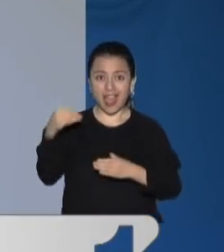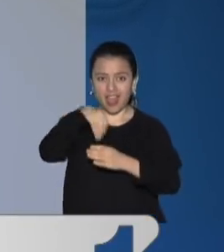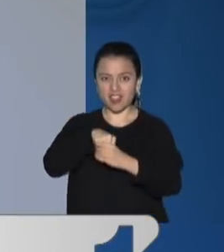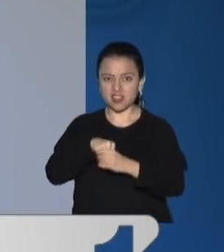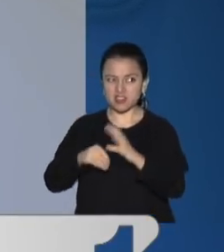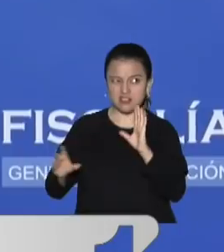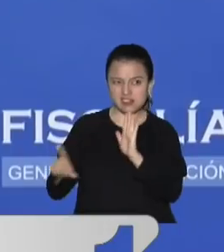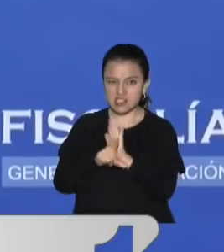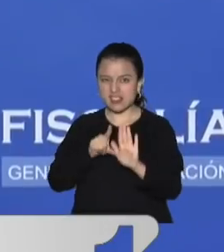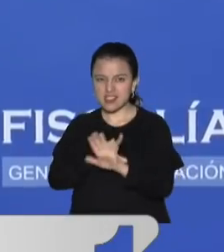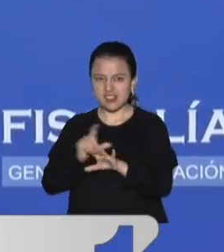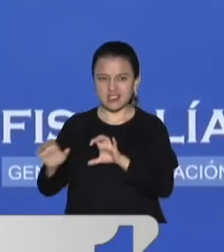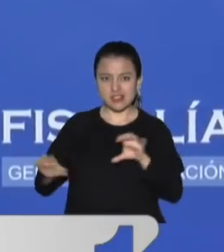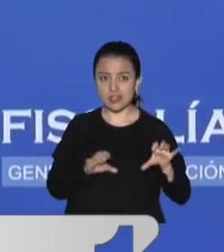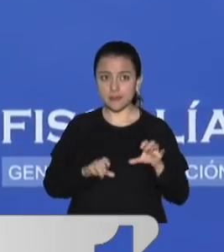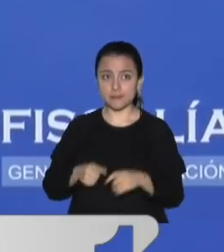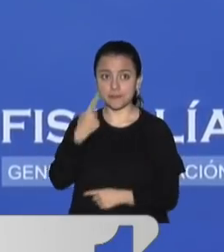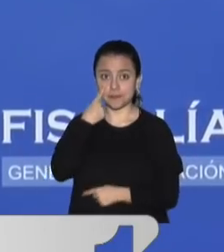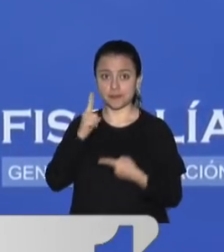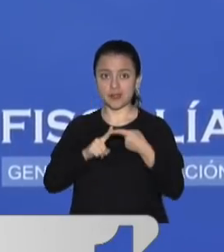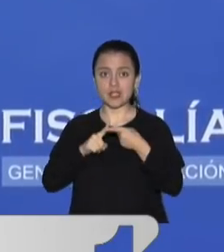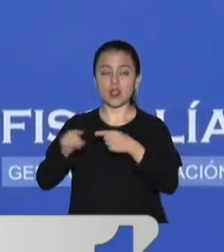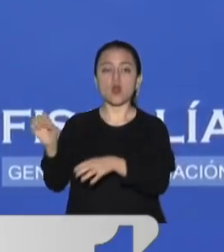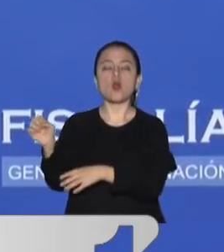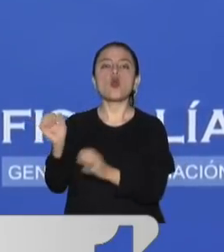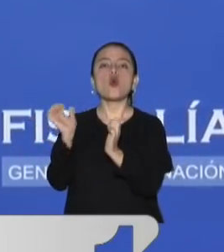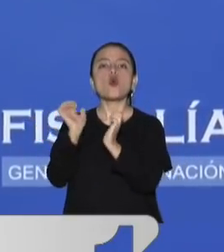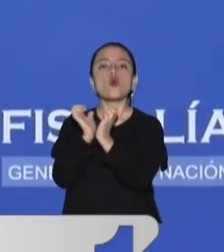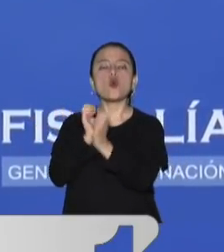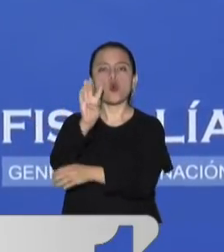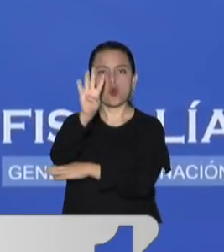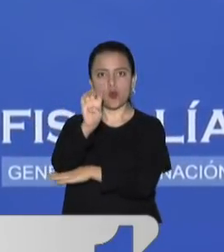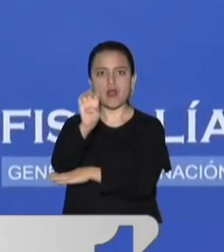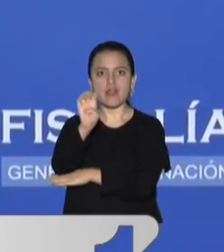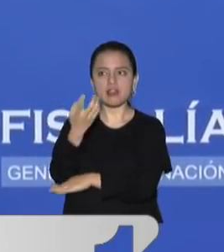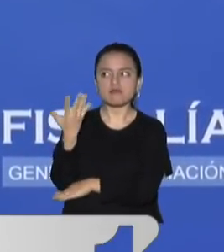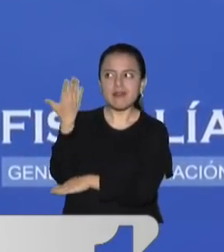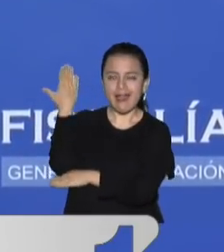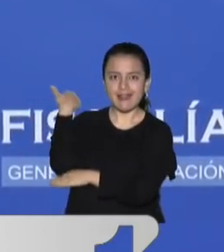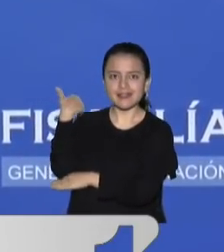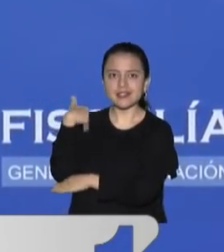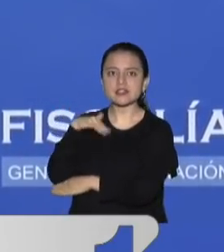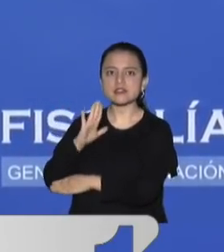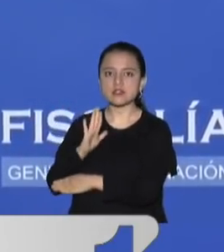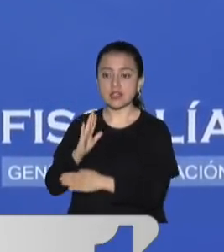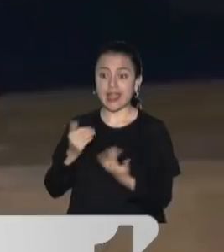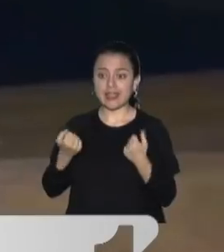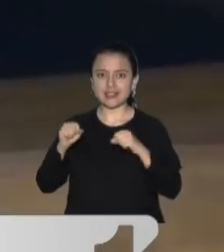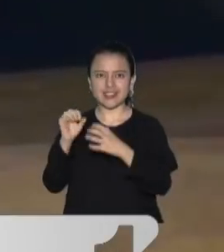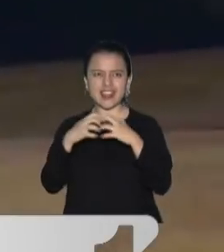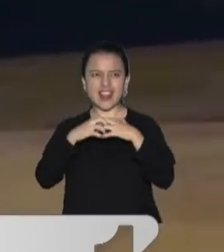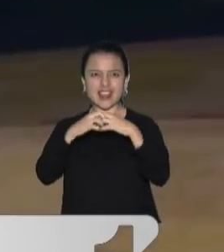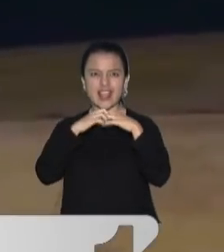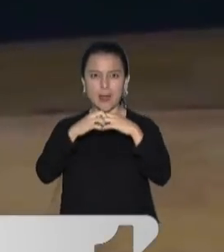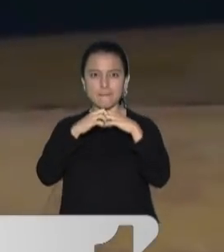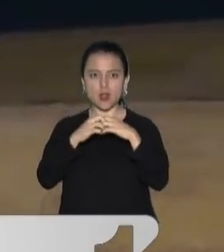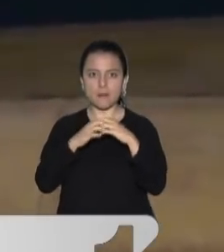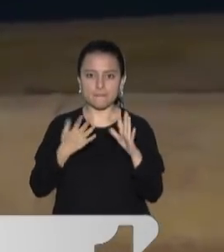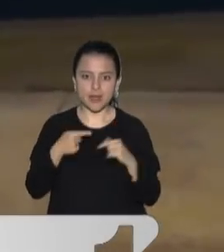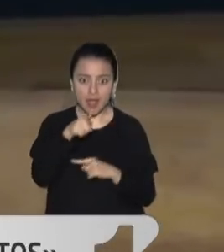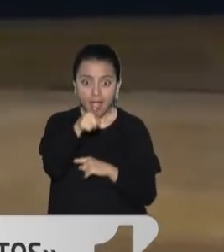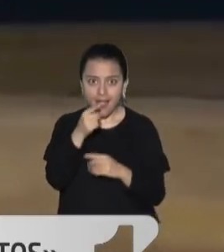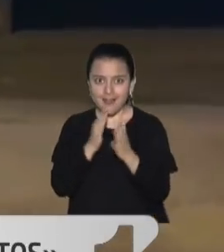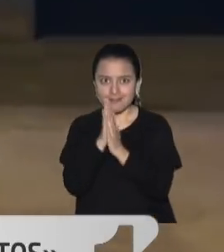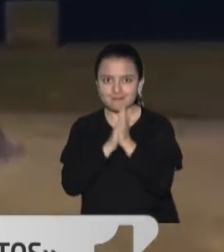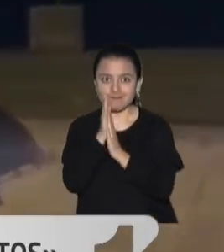Cali. Un camión que habría sido usado el 9 de mayo para abrir violentamente la puerta de un conjunto residencial. El segundo vehículo afectado